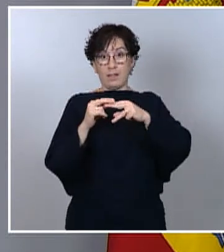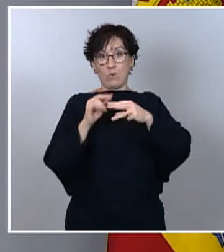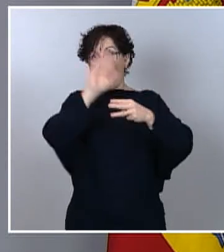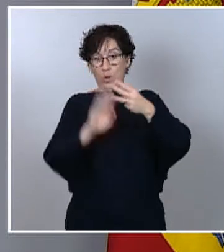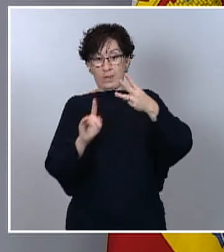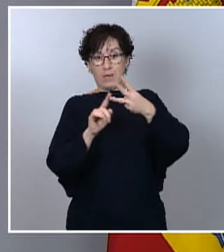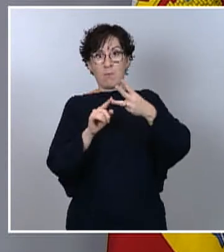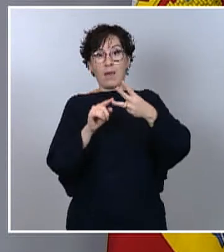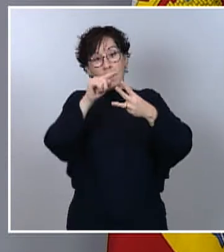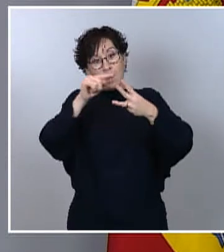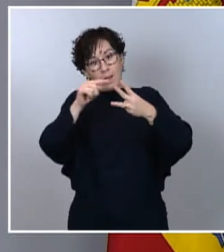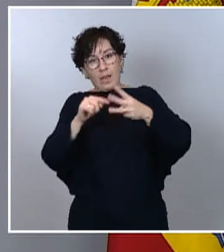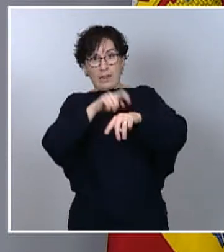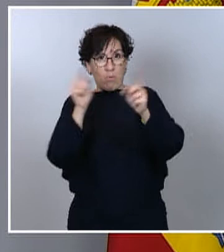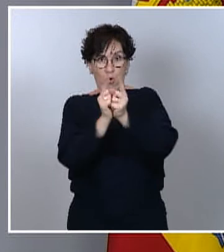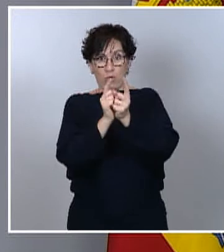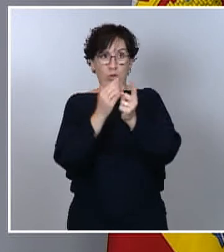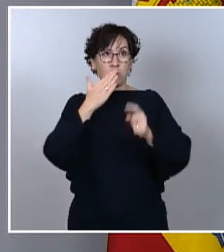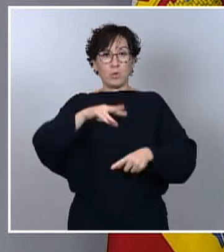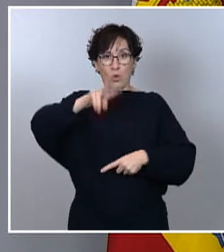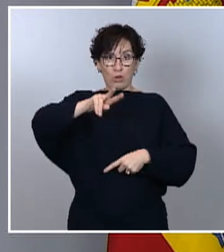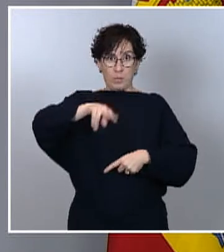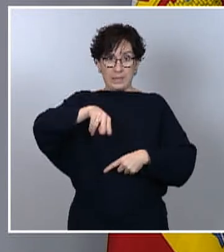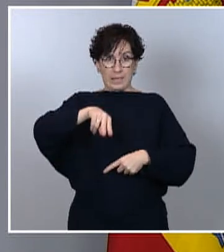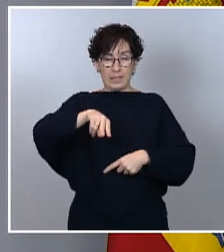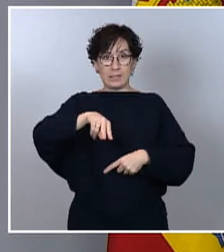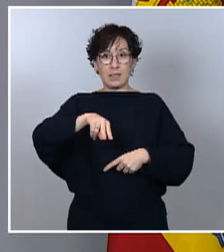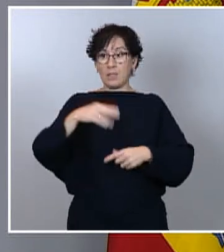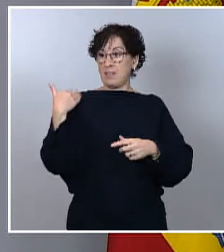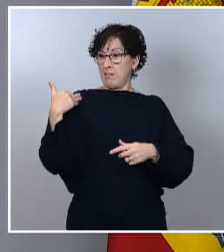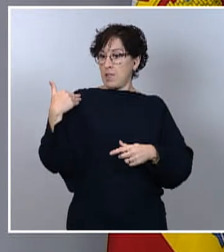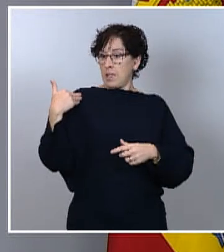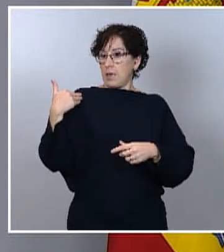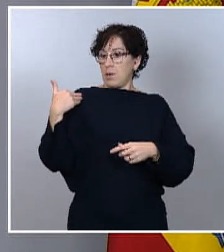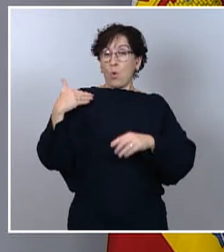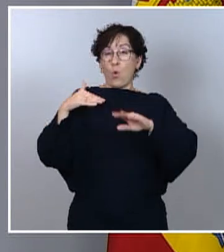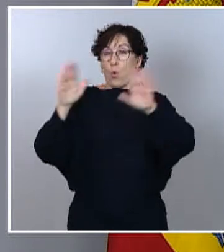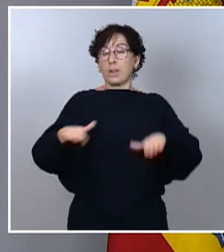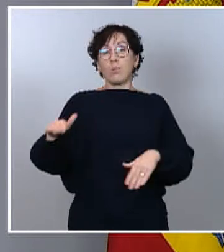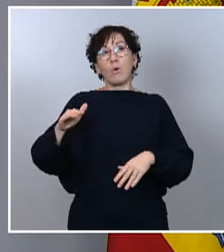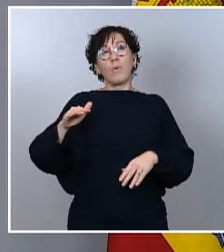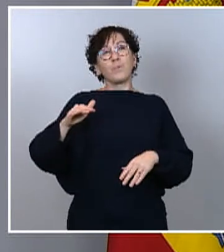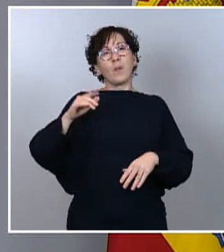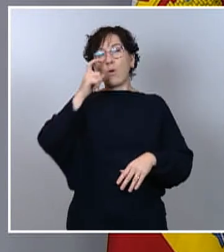tiempo, 2 meses, se llevó a cabo a finales de junio. Con lo que han transcurrido 5 meses entre